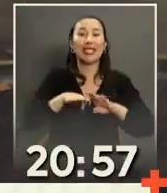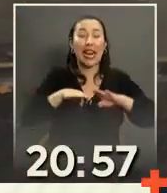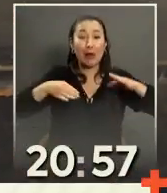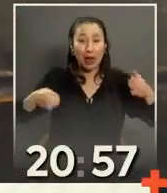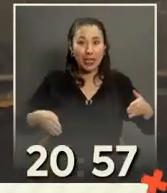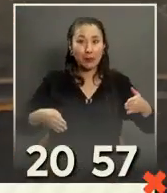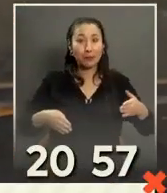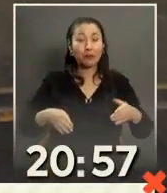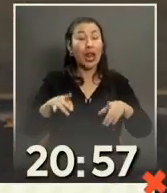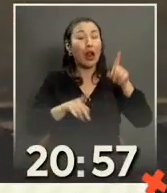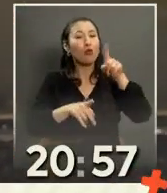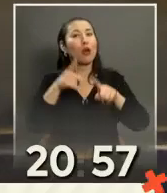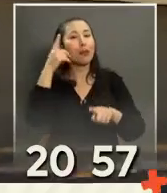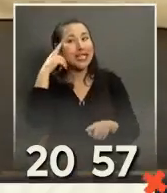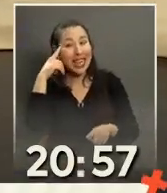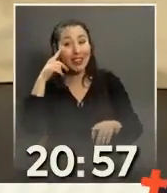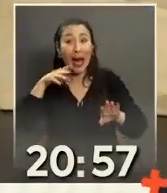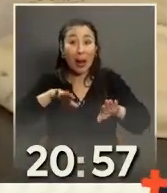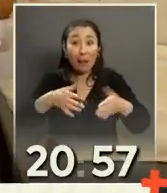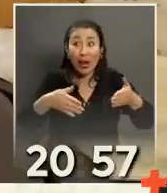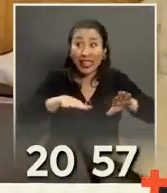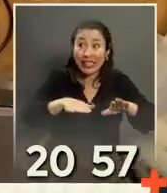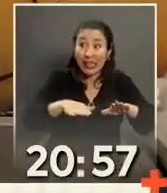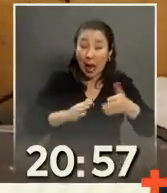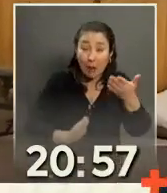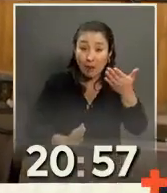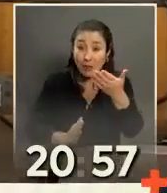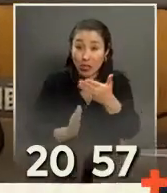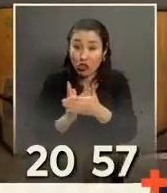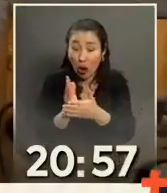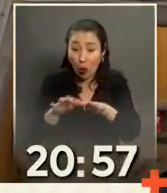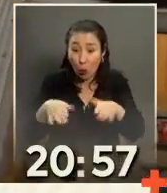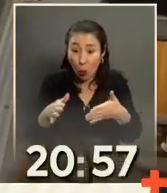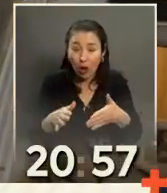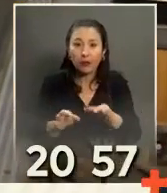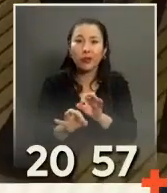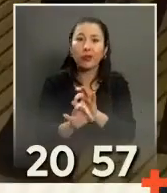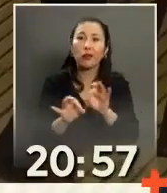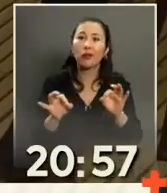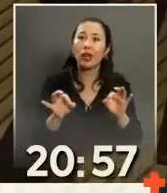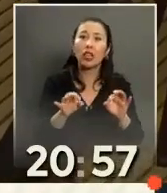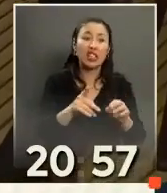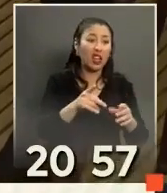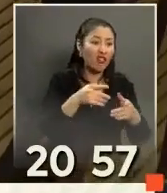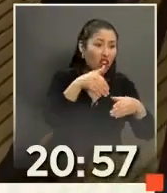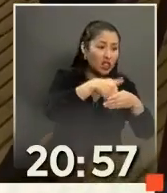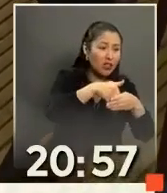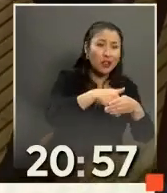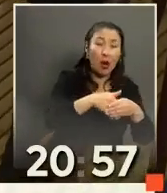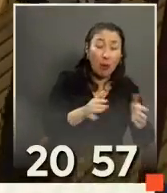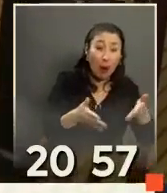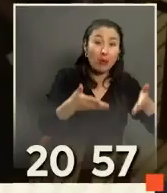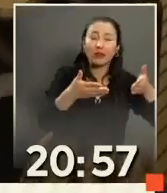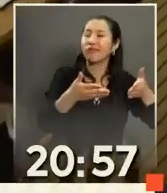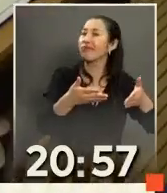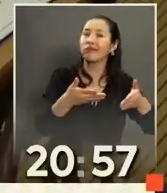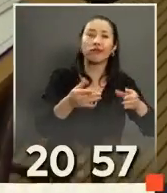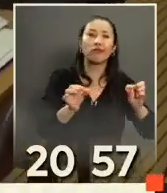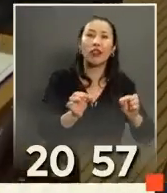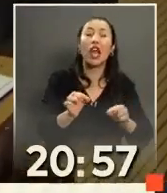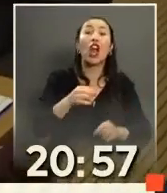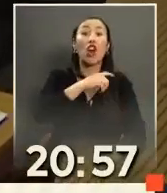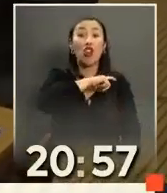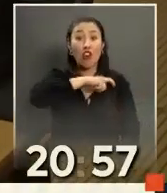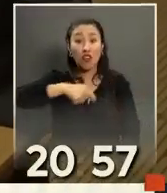muchos esperaban, la parrilla nunca se encendió y tampoco las urnas. En las 13 ciudades del país que elegían gobernador, el proceso